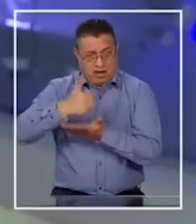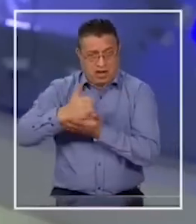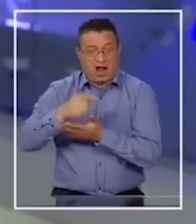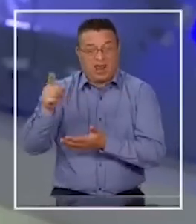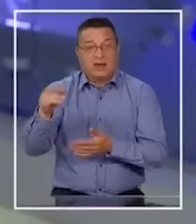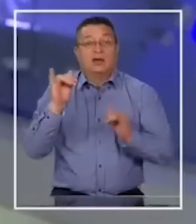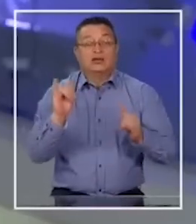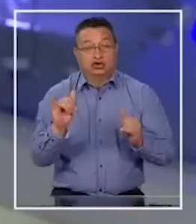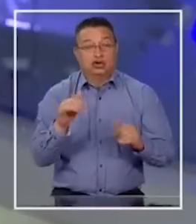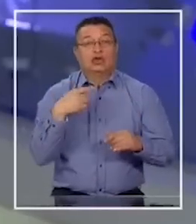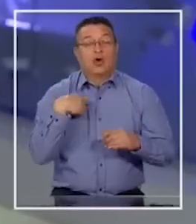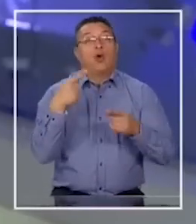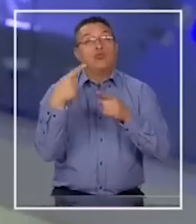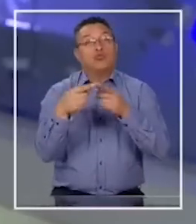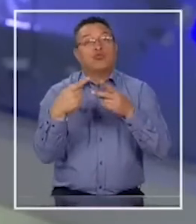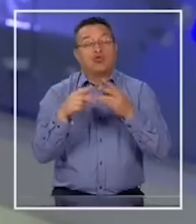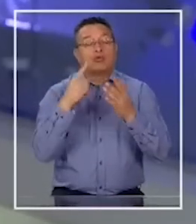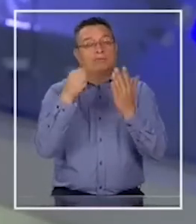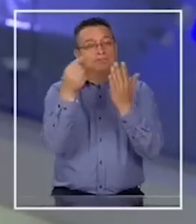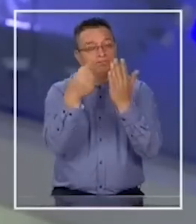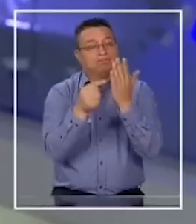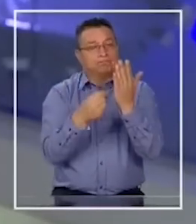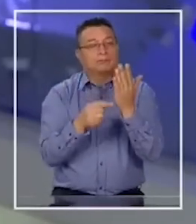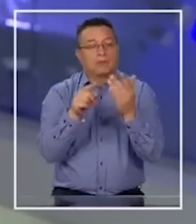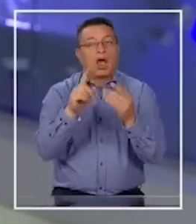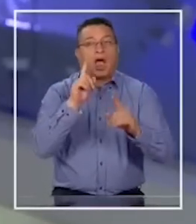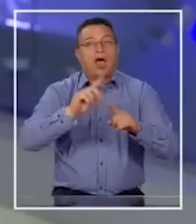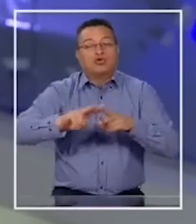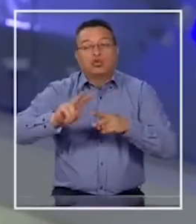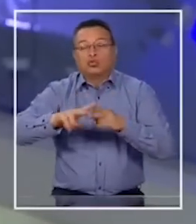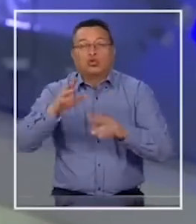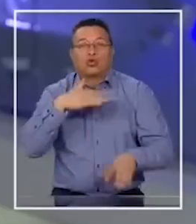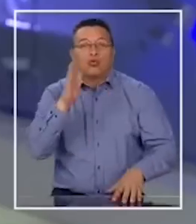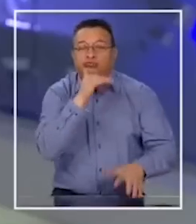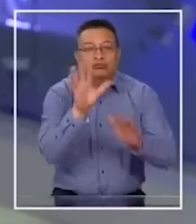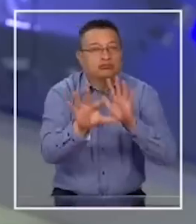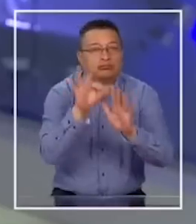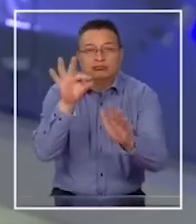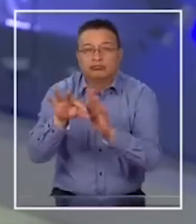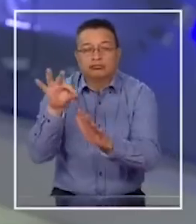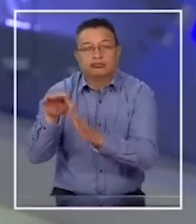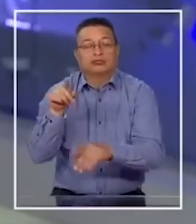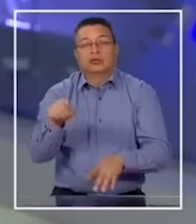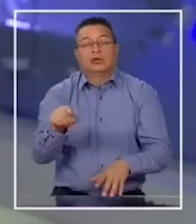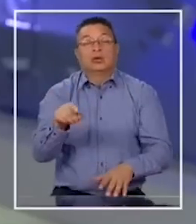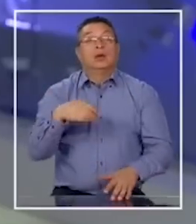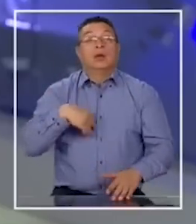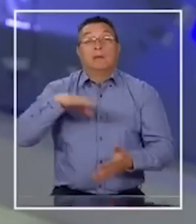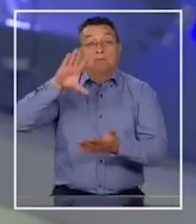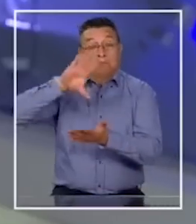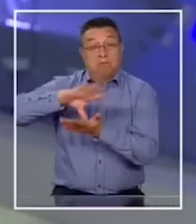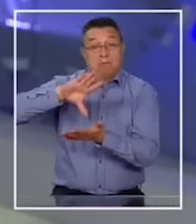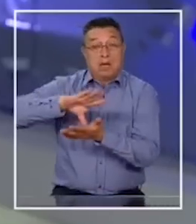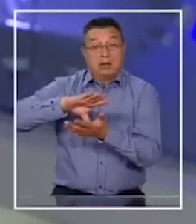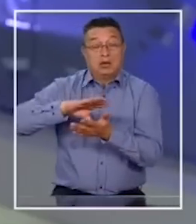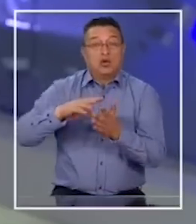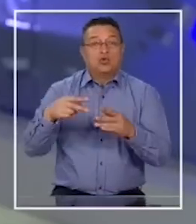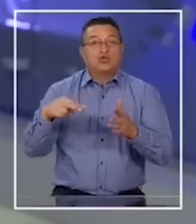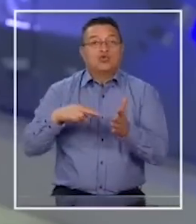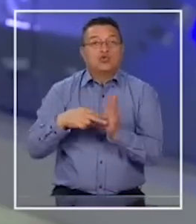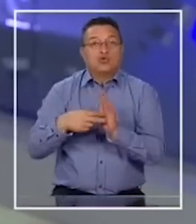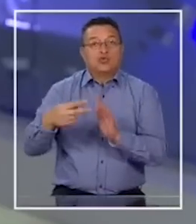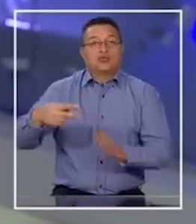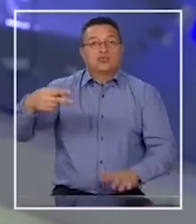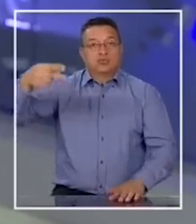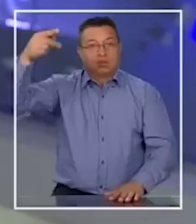compartimos muchos diagnóstico y a veces las soluciones nos encontramos pero Hay momentos en que el país se tensa y que se razona con la lógica